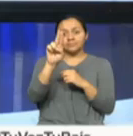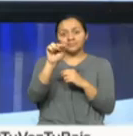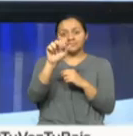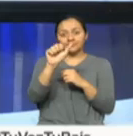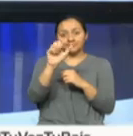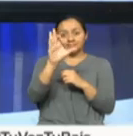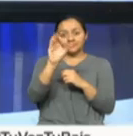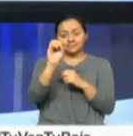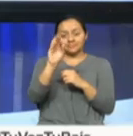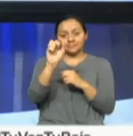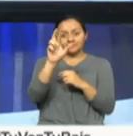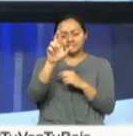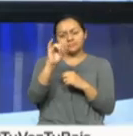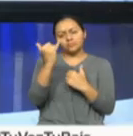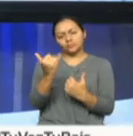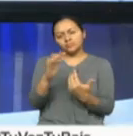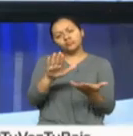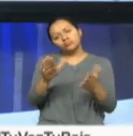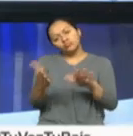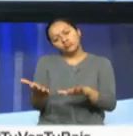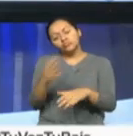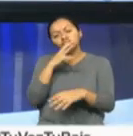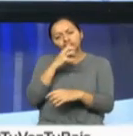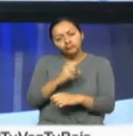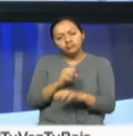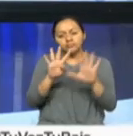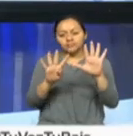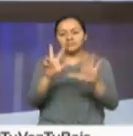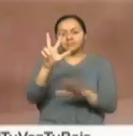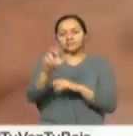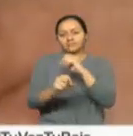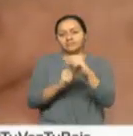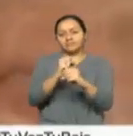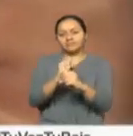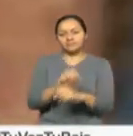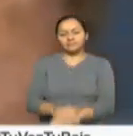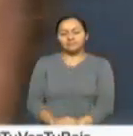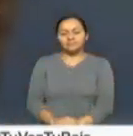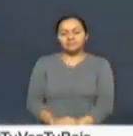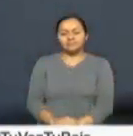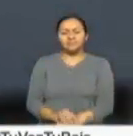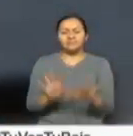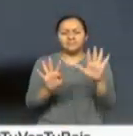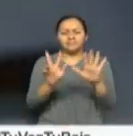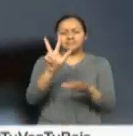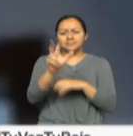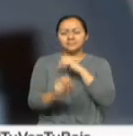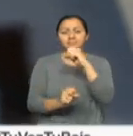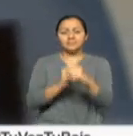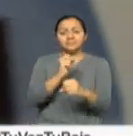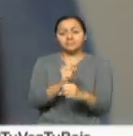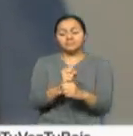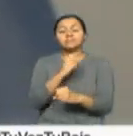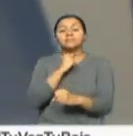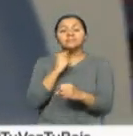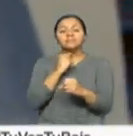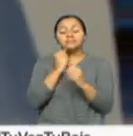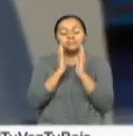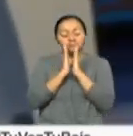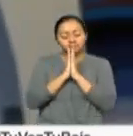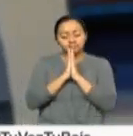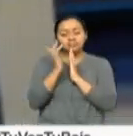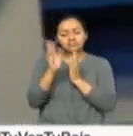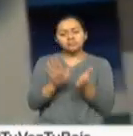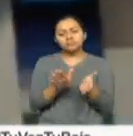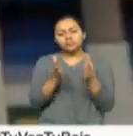Cuenca, falleció hoy a los 93 años de edad. A los 93 años de edad, Monseñor Luis Alberto Luna